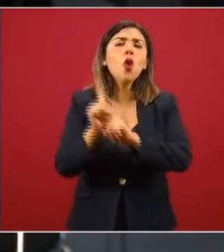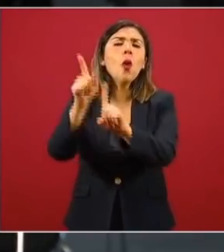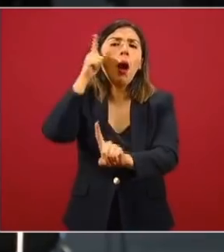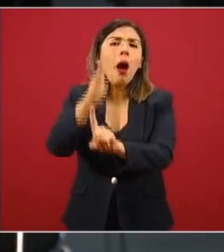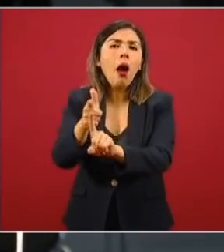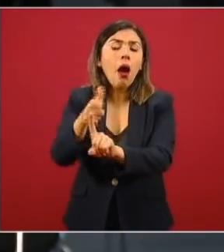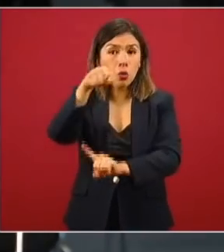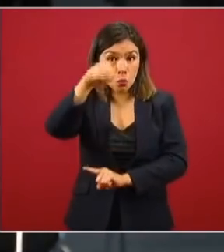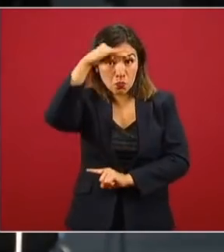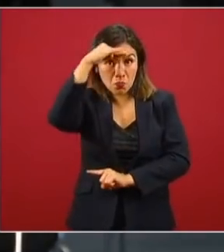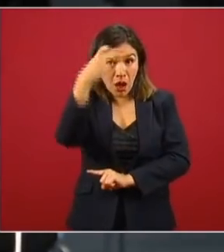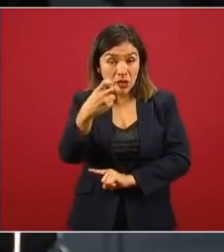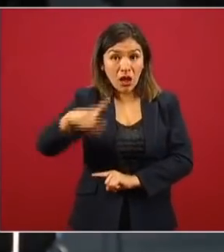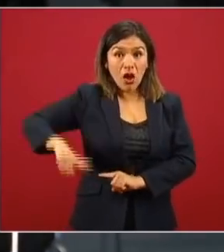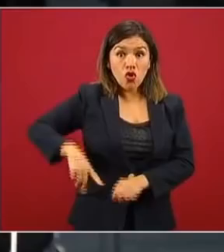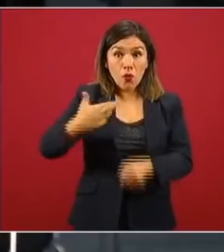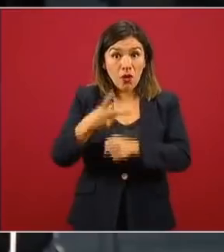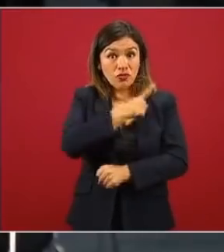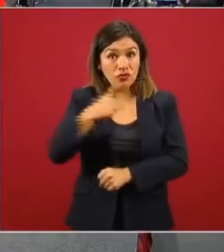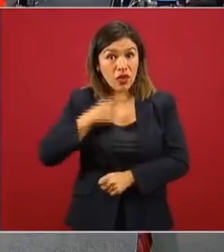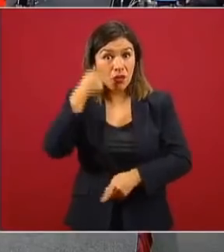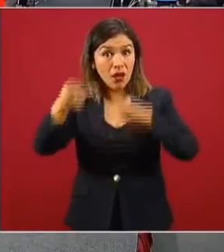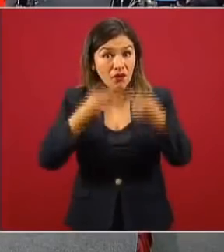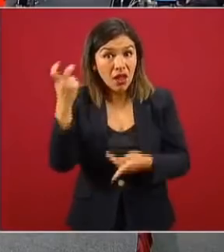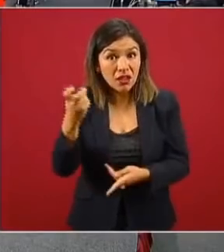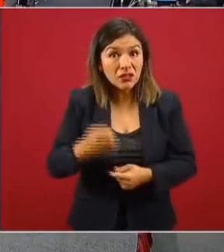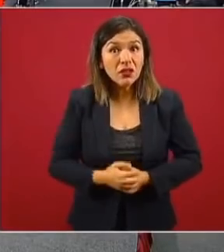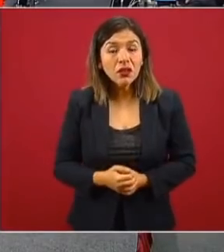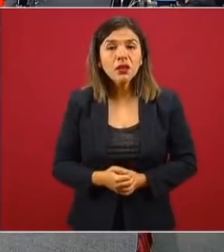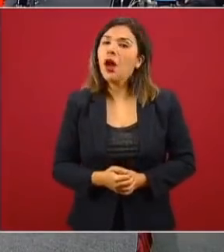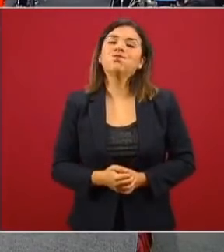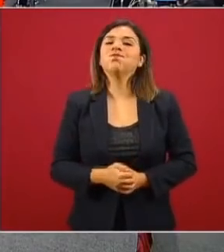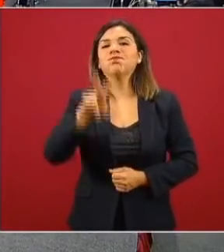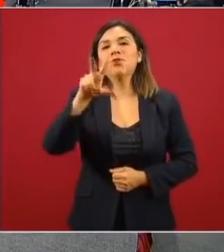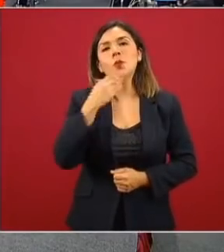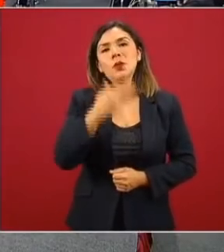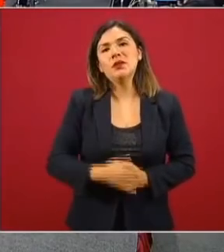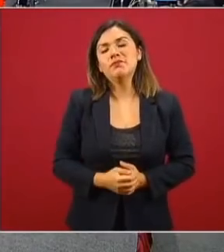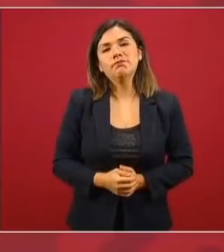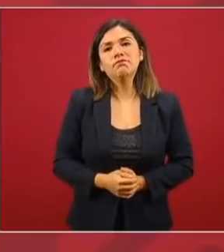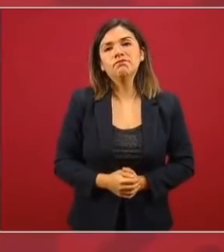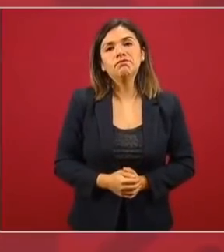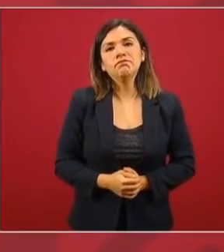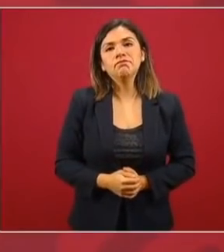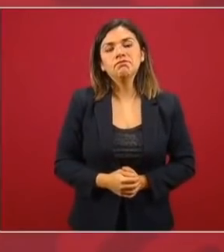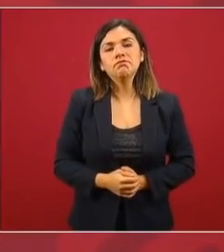autoridad debería hacer este tipo de declaraciones? No está bien eso.